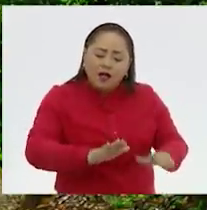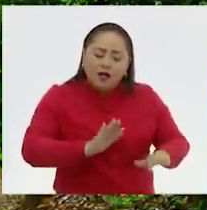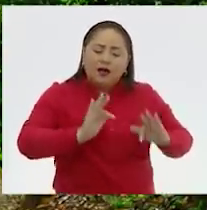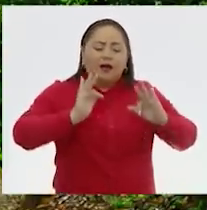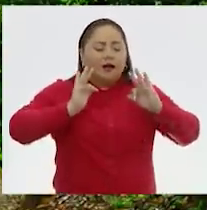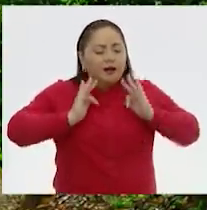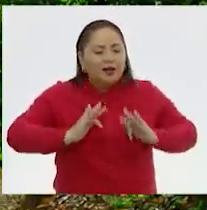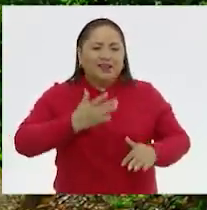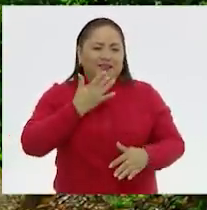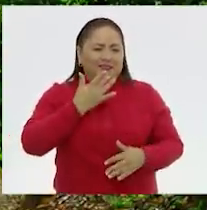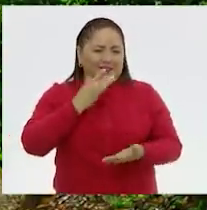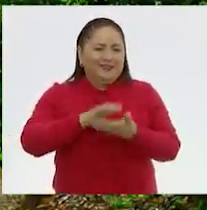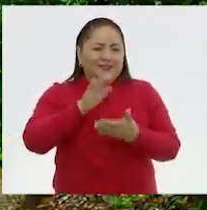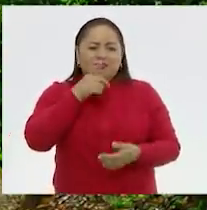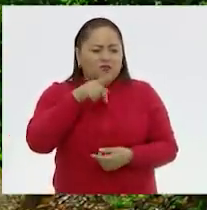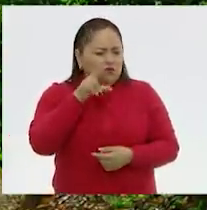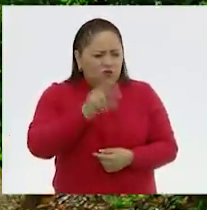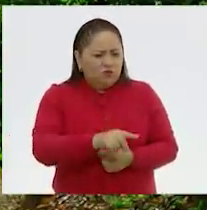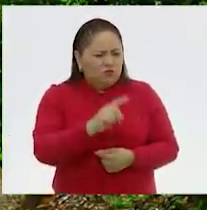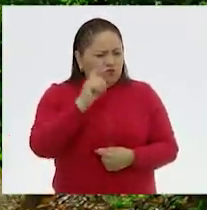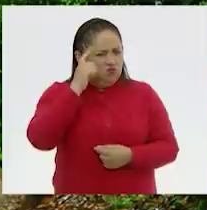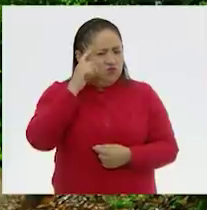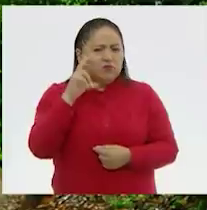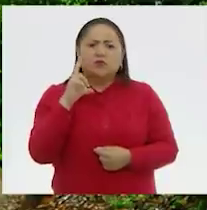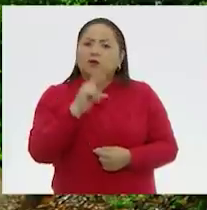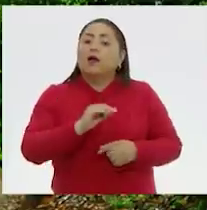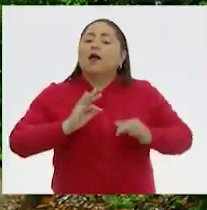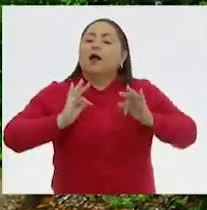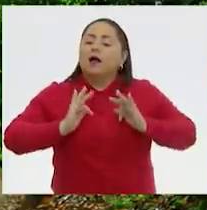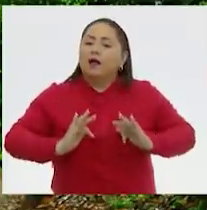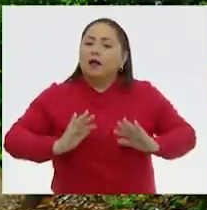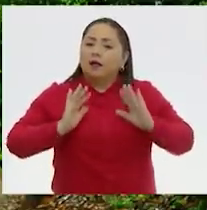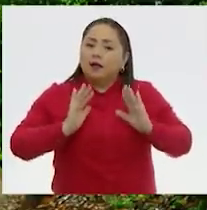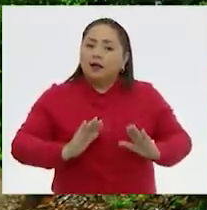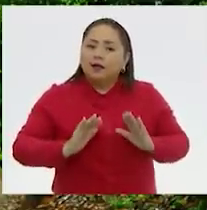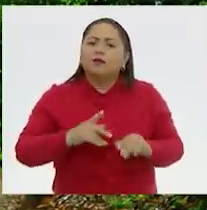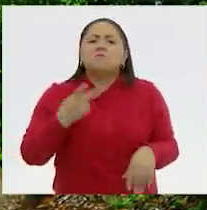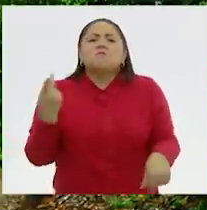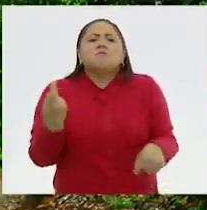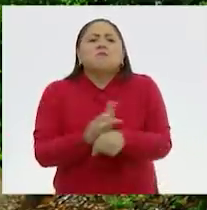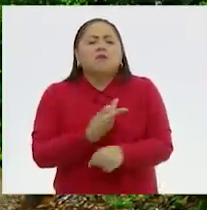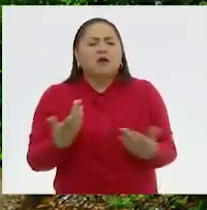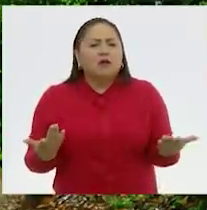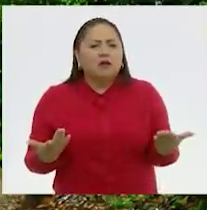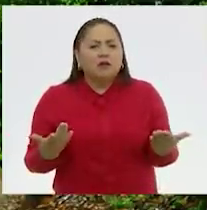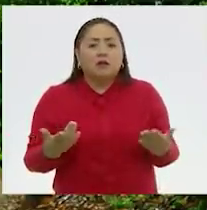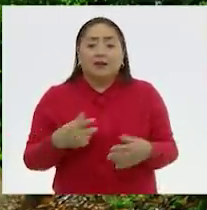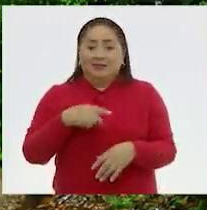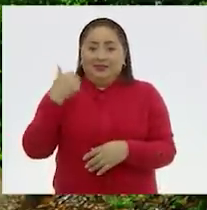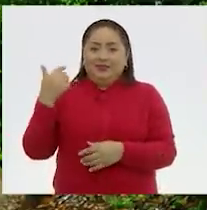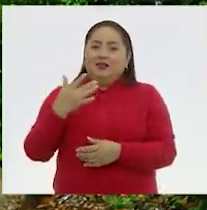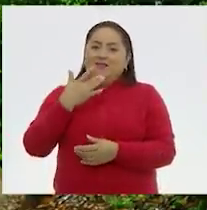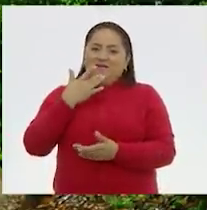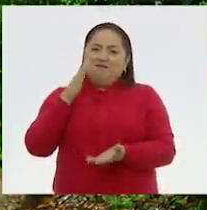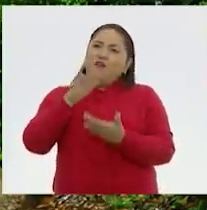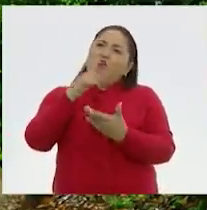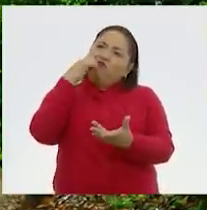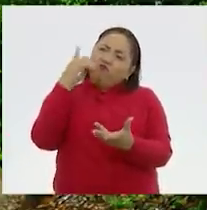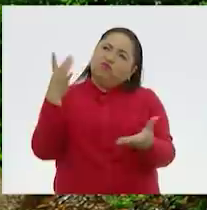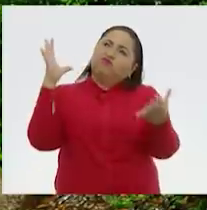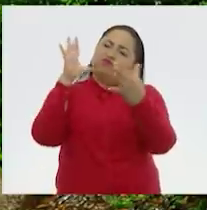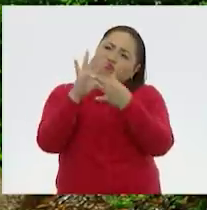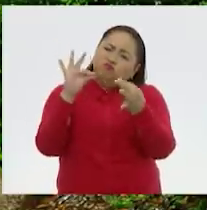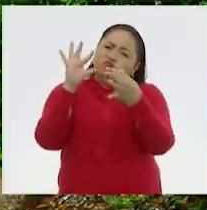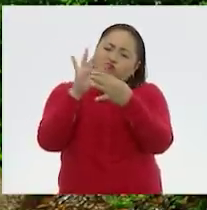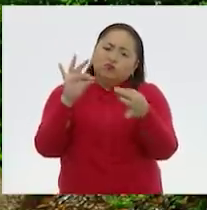muchacho, no te pongas en ese plan. ¿Qué es lo que te pasa? Nuestro amigo le explicó